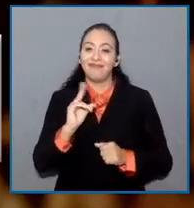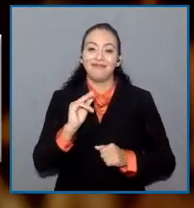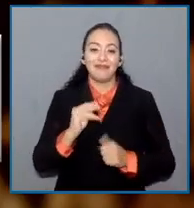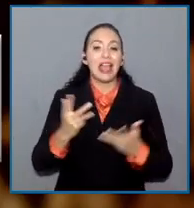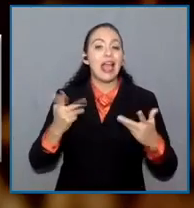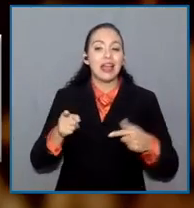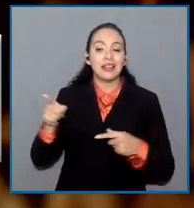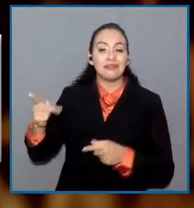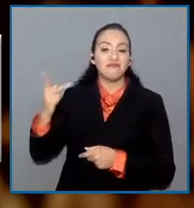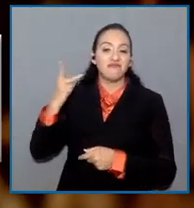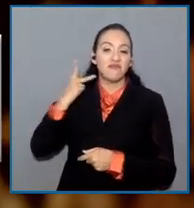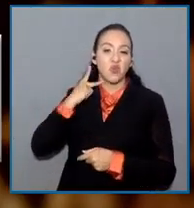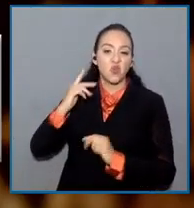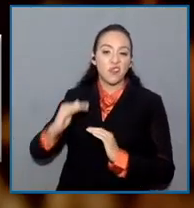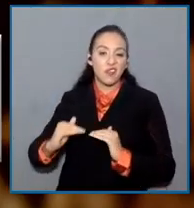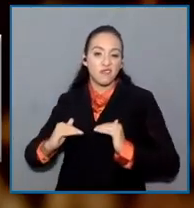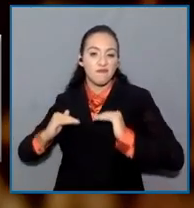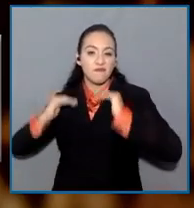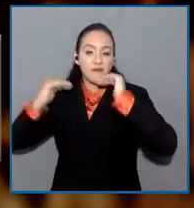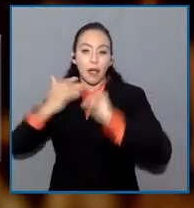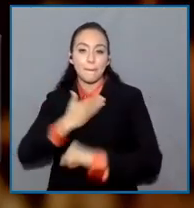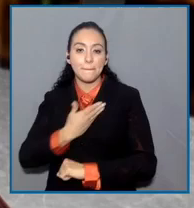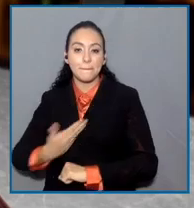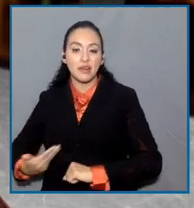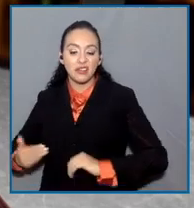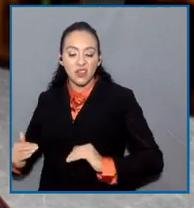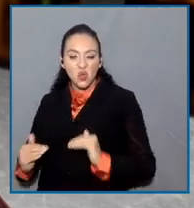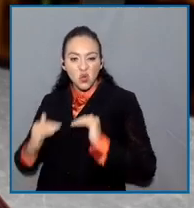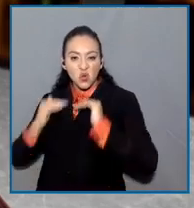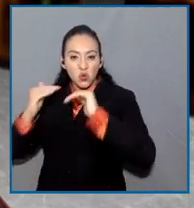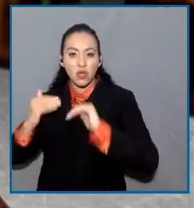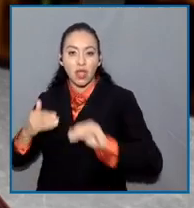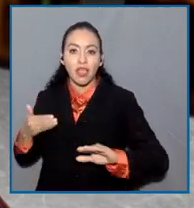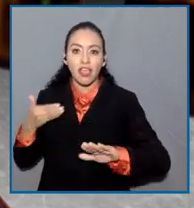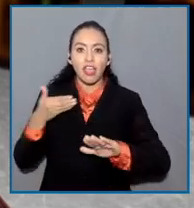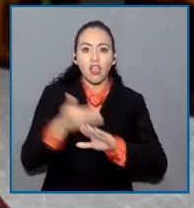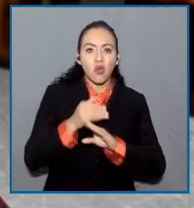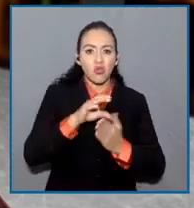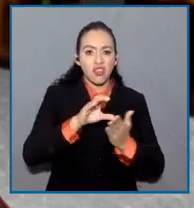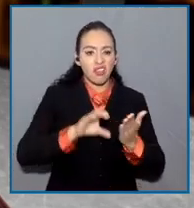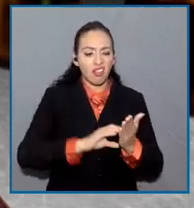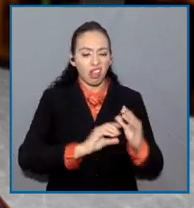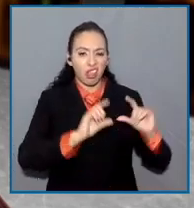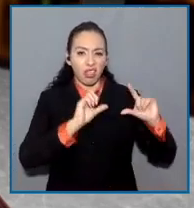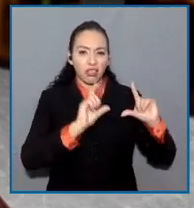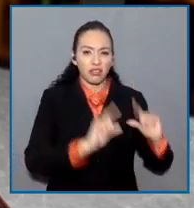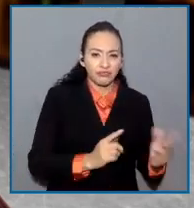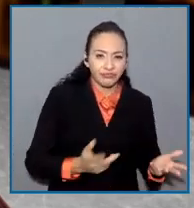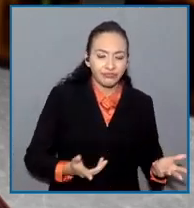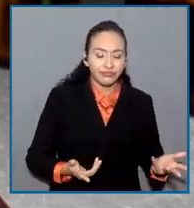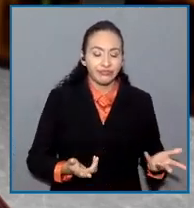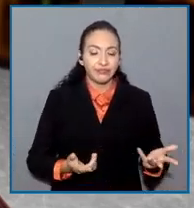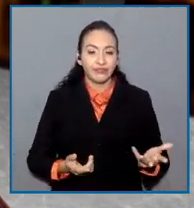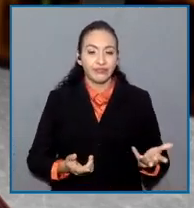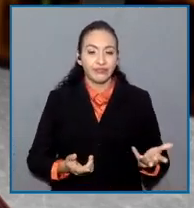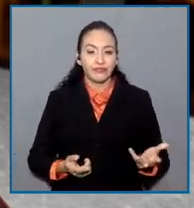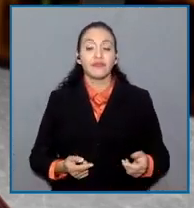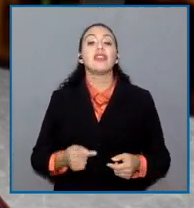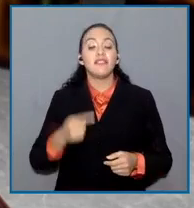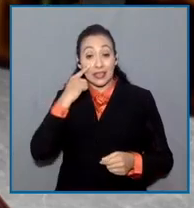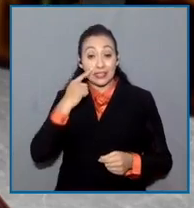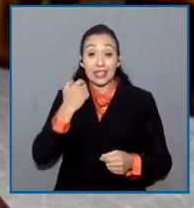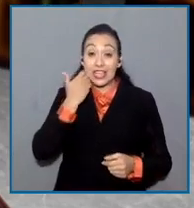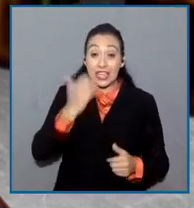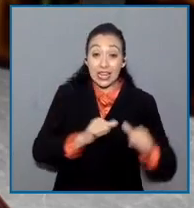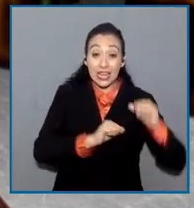del Ejecutivo y del Legislativo. ¿De una mayoría? ¿De una mayoría? Sí, para minimizar al árbitro, para minimizar al